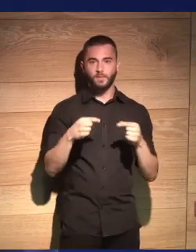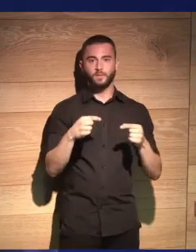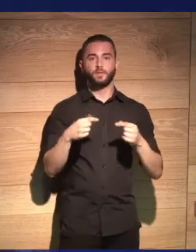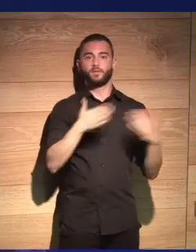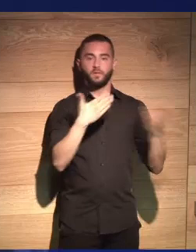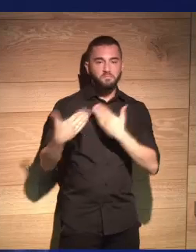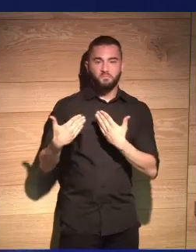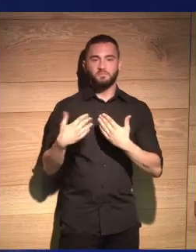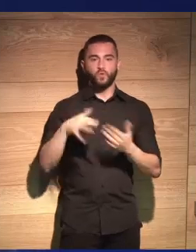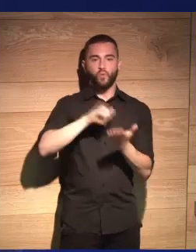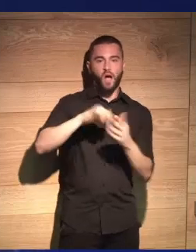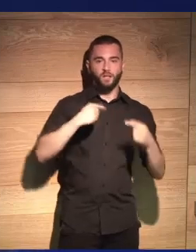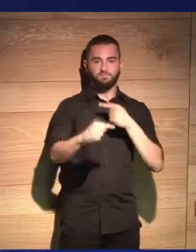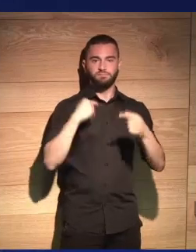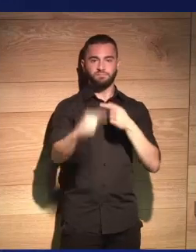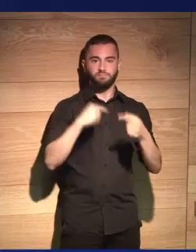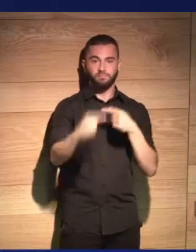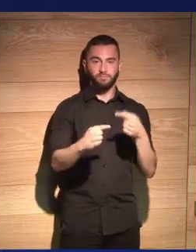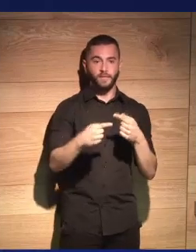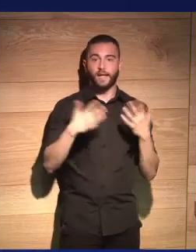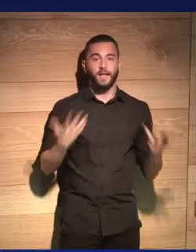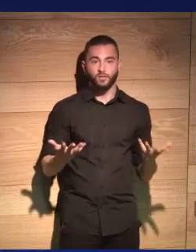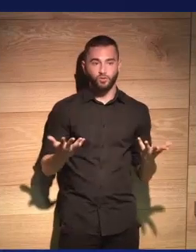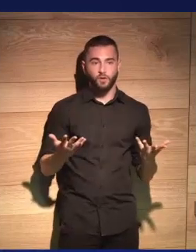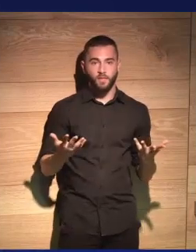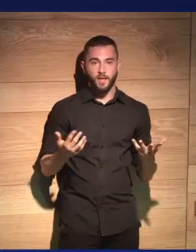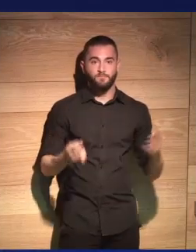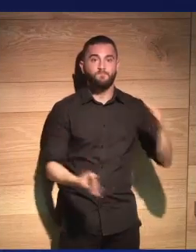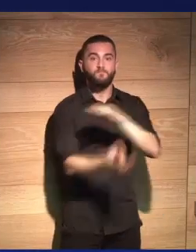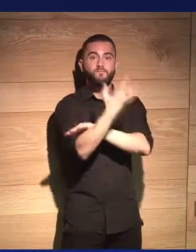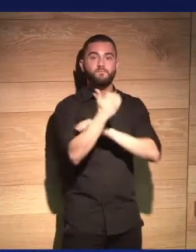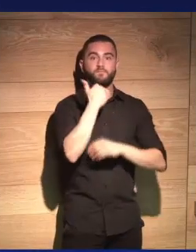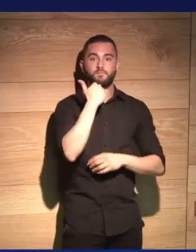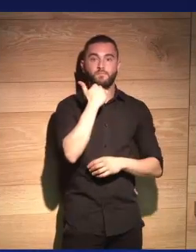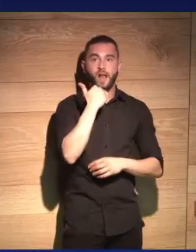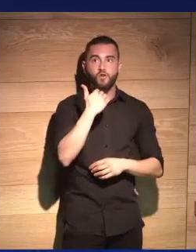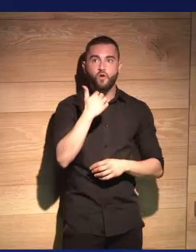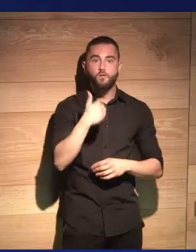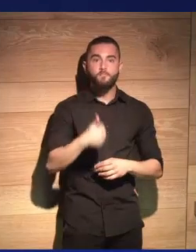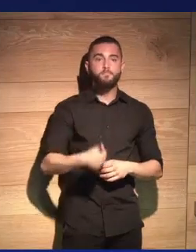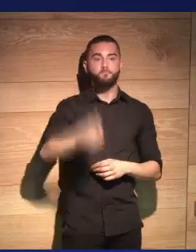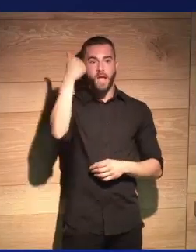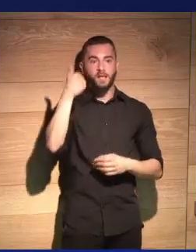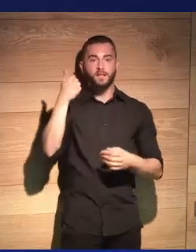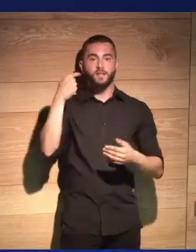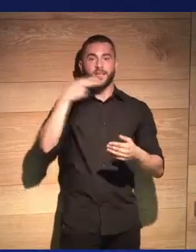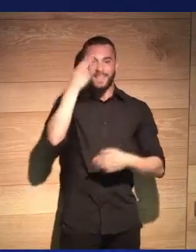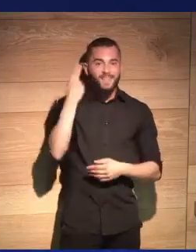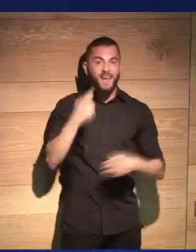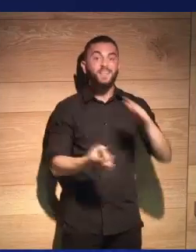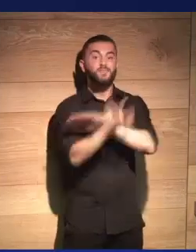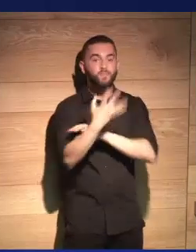WhatsApp y no hay posibilidad de que crezca nada, ¿no? De que crezca nada más